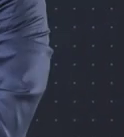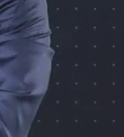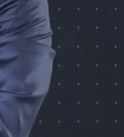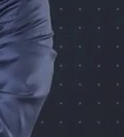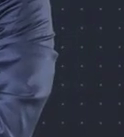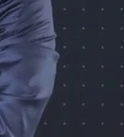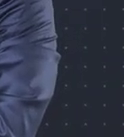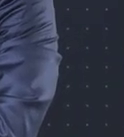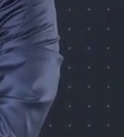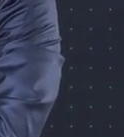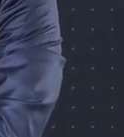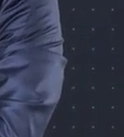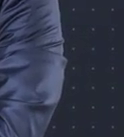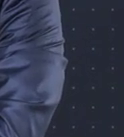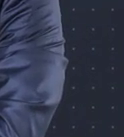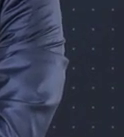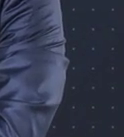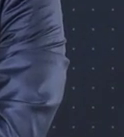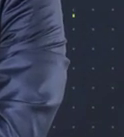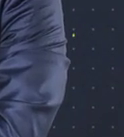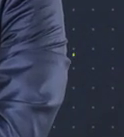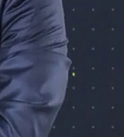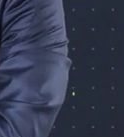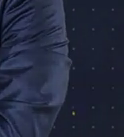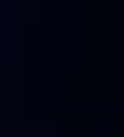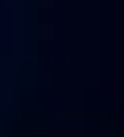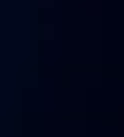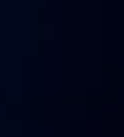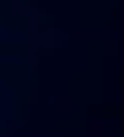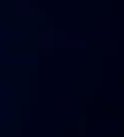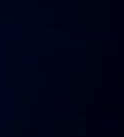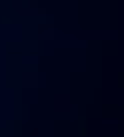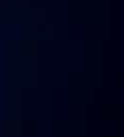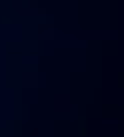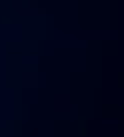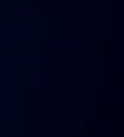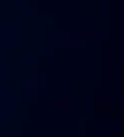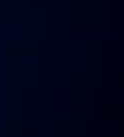Leiva, lunes a viernes 10:30 p.m. Participa en Imagen Televisión.